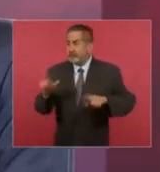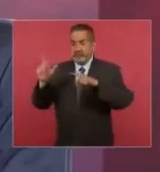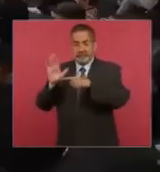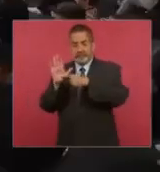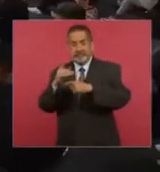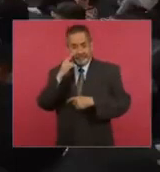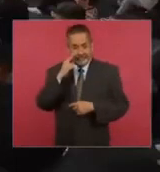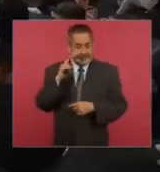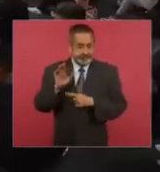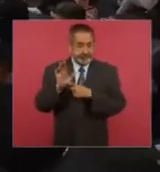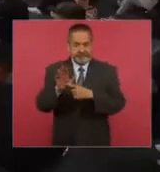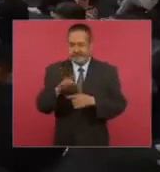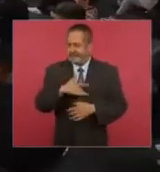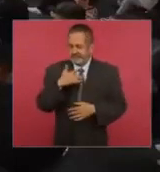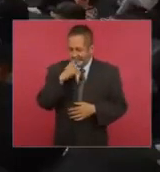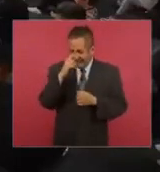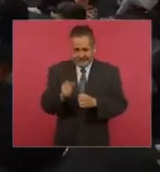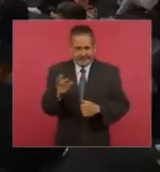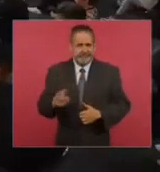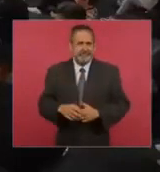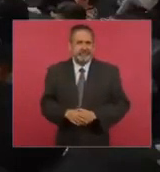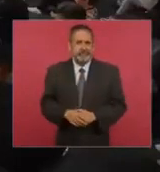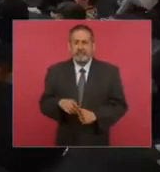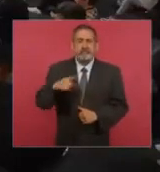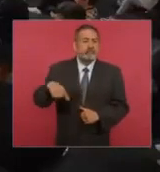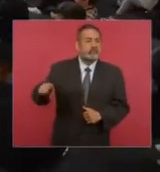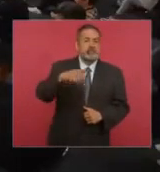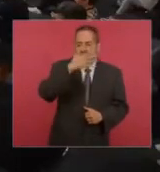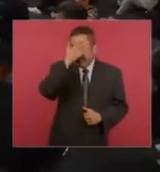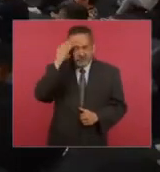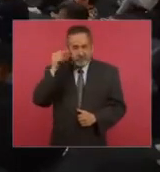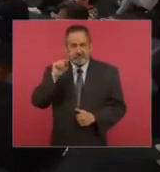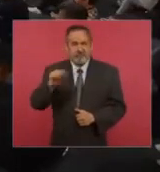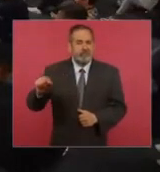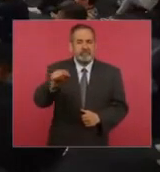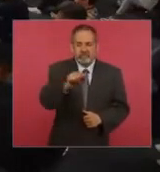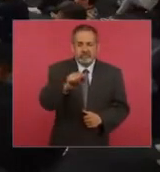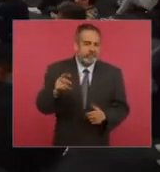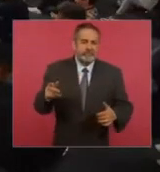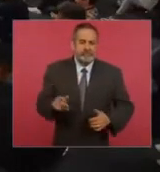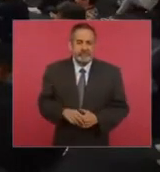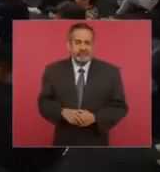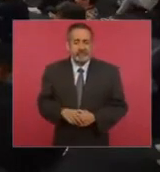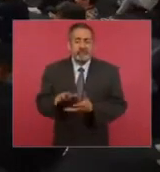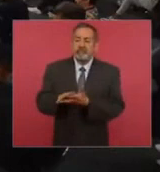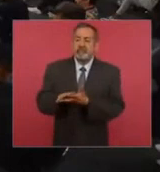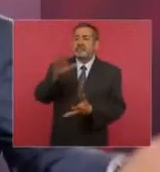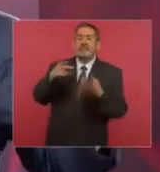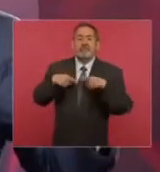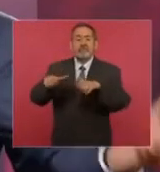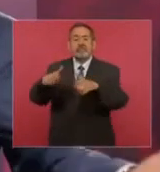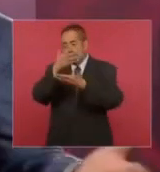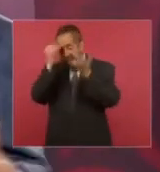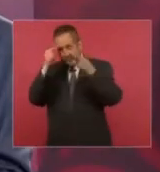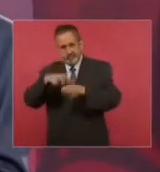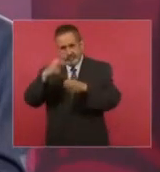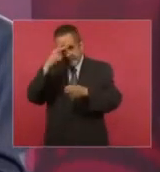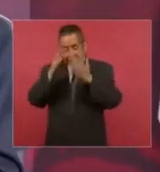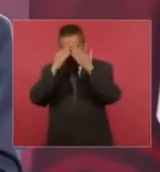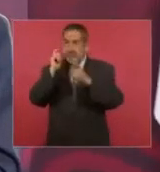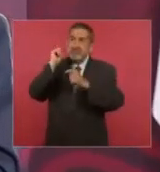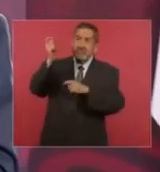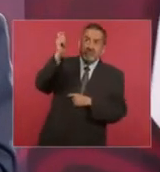mostrar Estoy seguro que no lo sabe la mayoría de la gente en